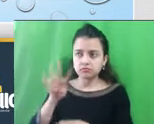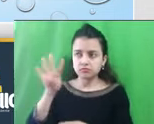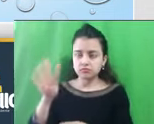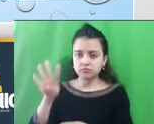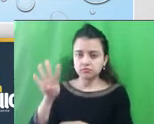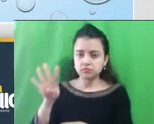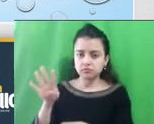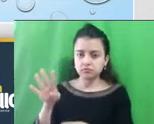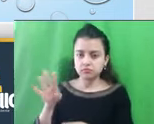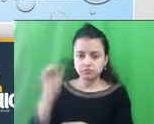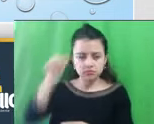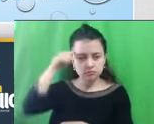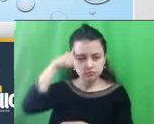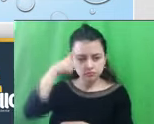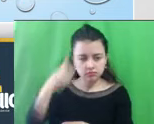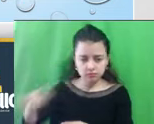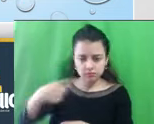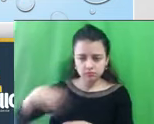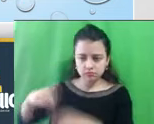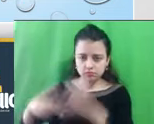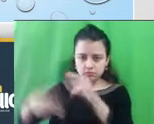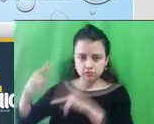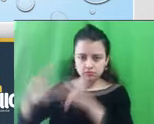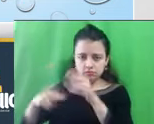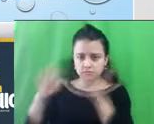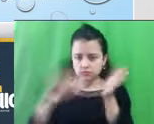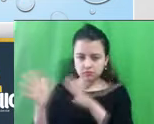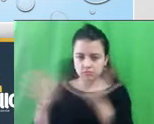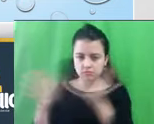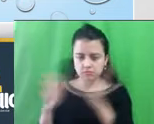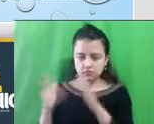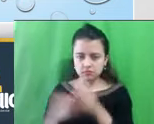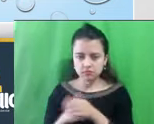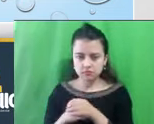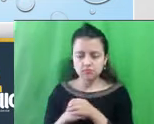acuerda cuando se construyó? Más o menos, o sea, tenemos...